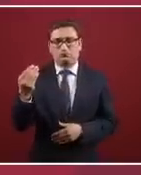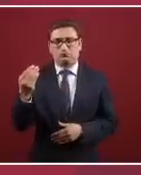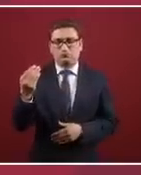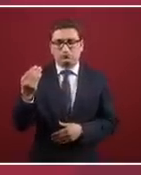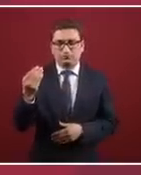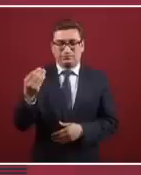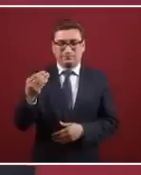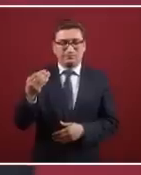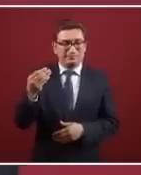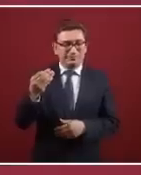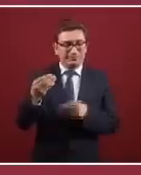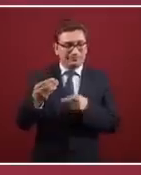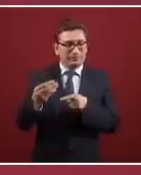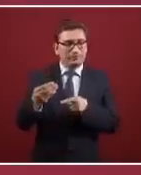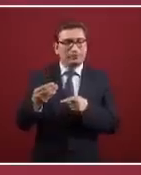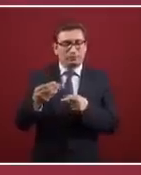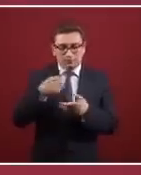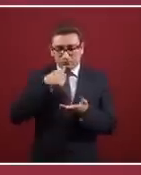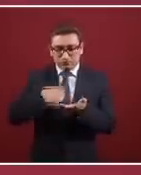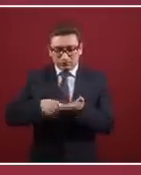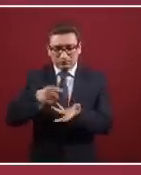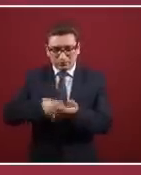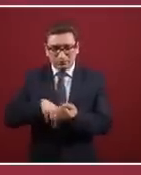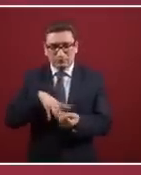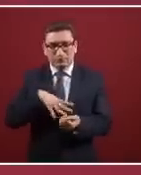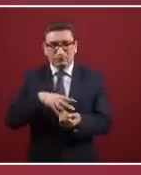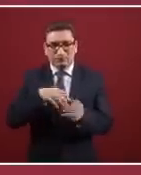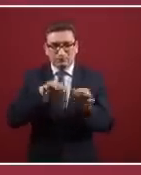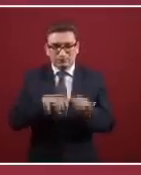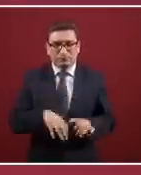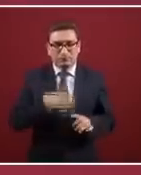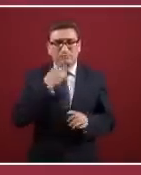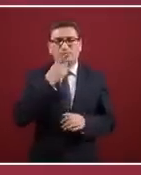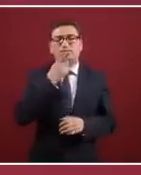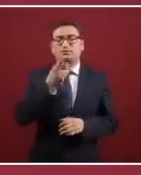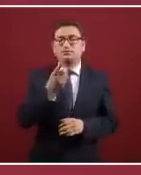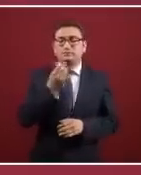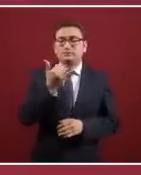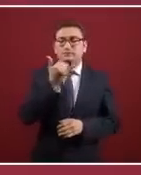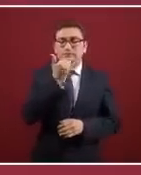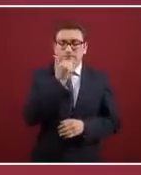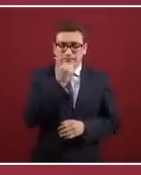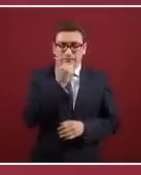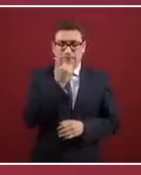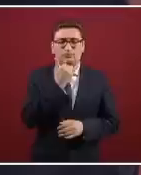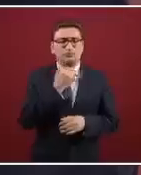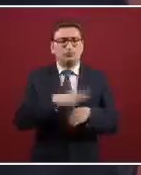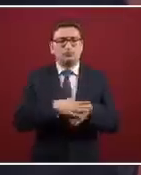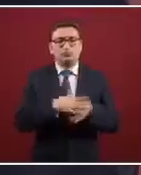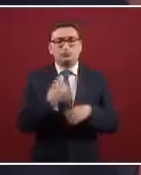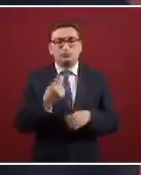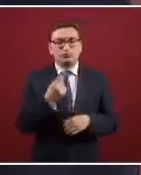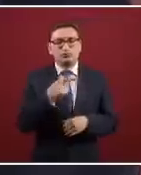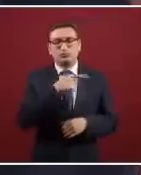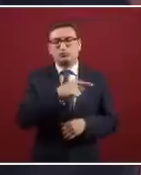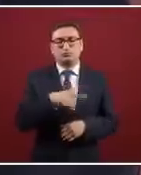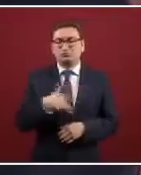en donde él dice que ofrecía disculpas porque él ya no estaba